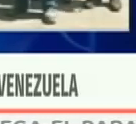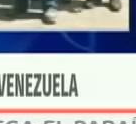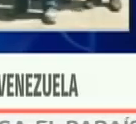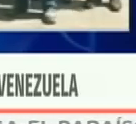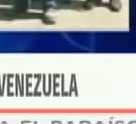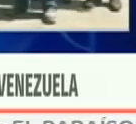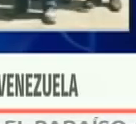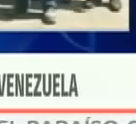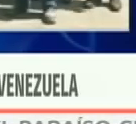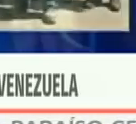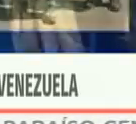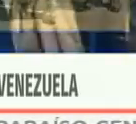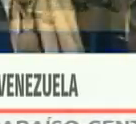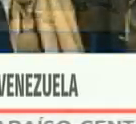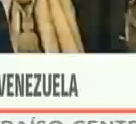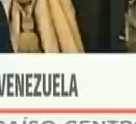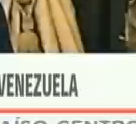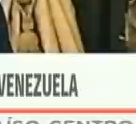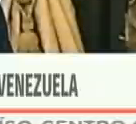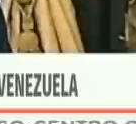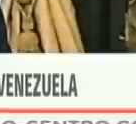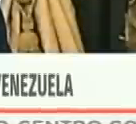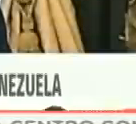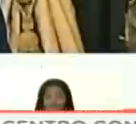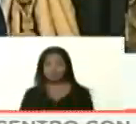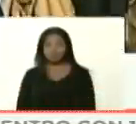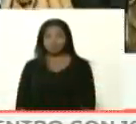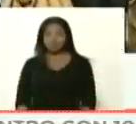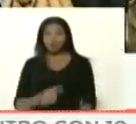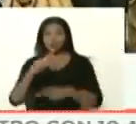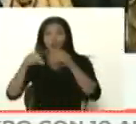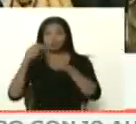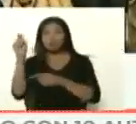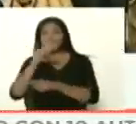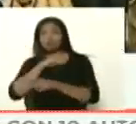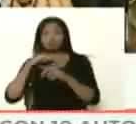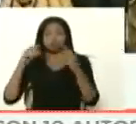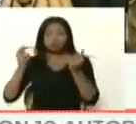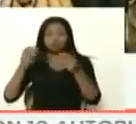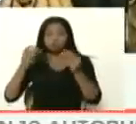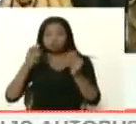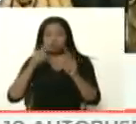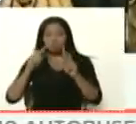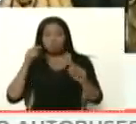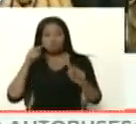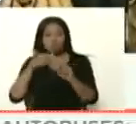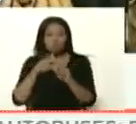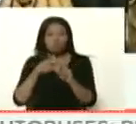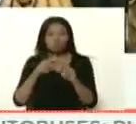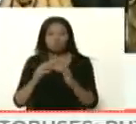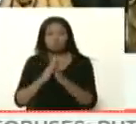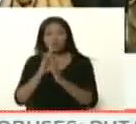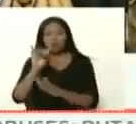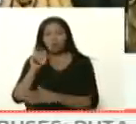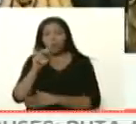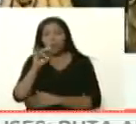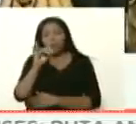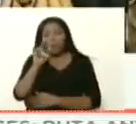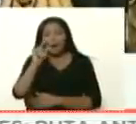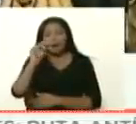pase. Saludos, dentro de los próximos meses estaremos activando esa ruta San Joaquín-Guacara,